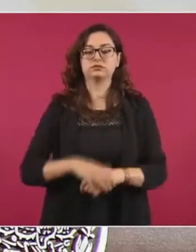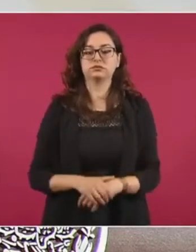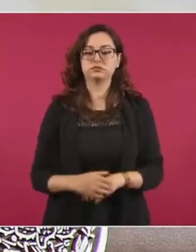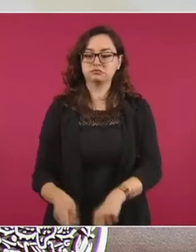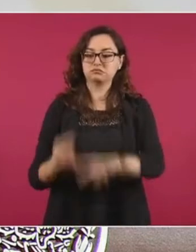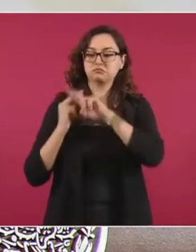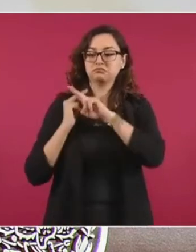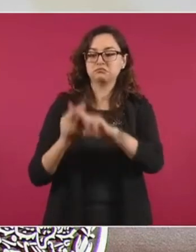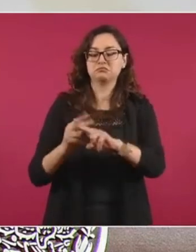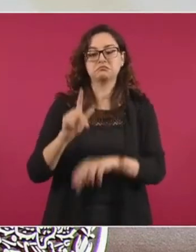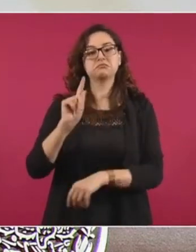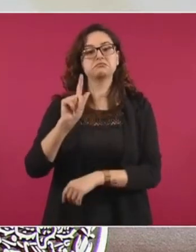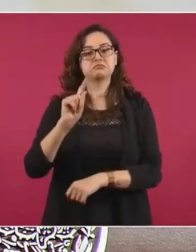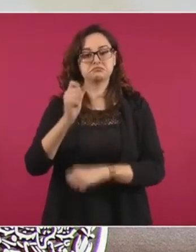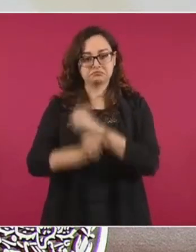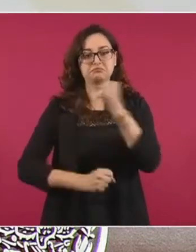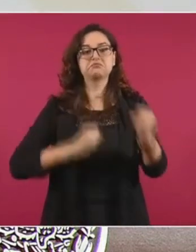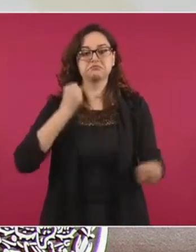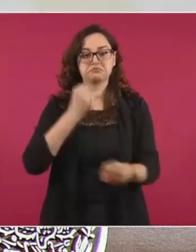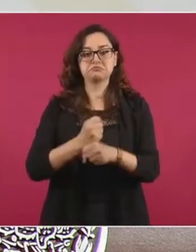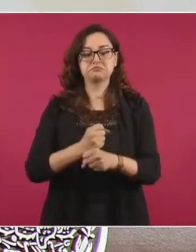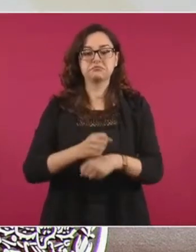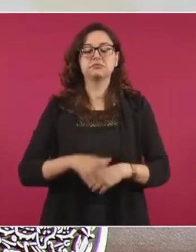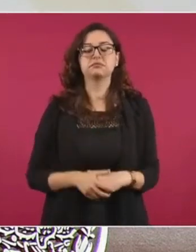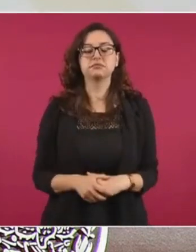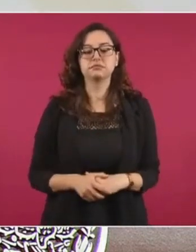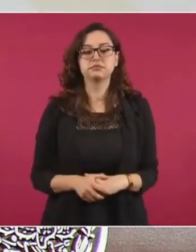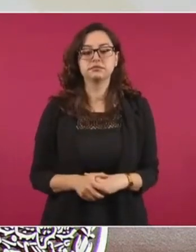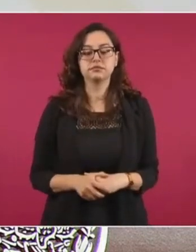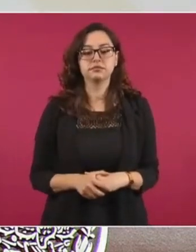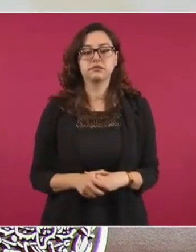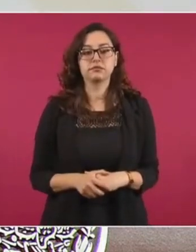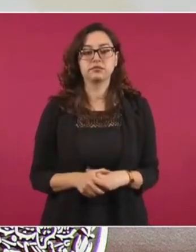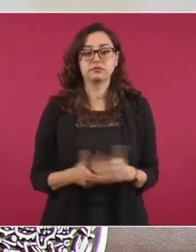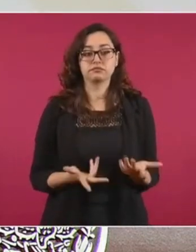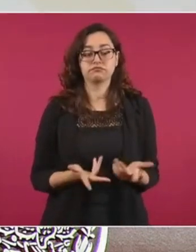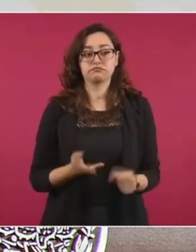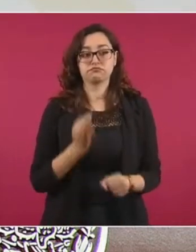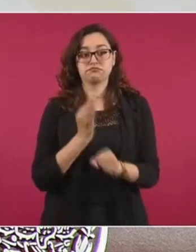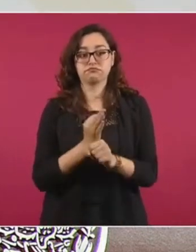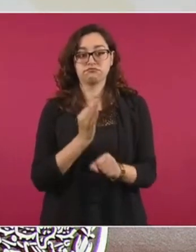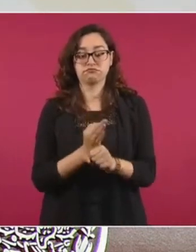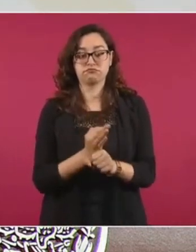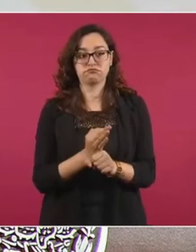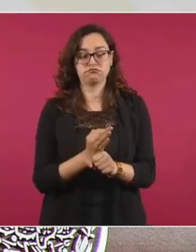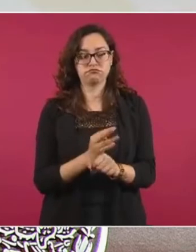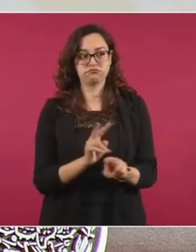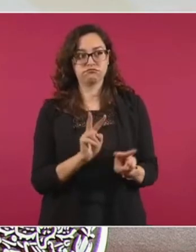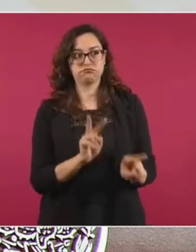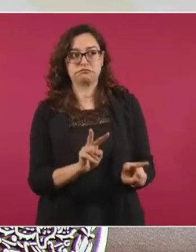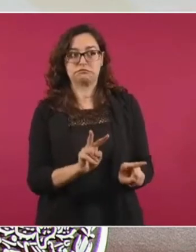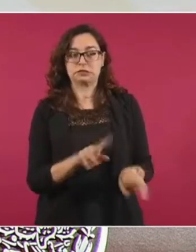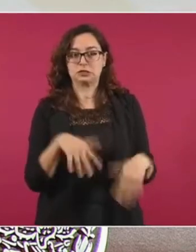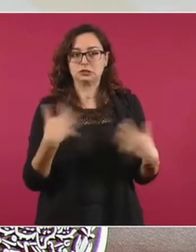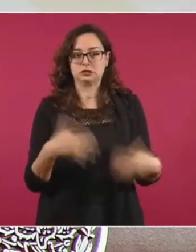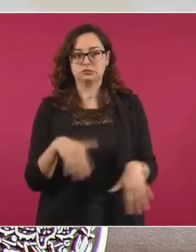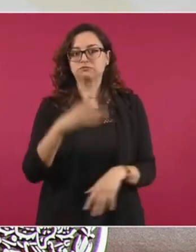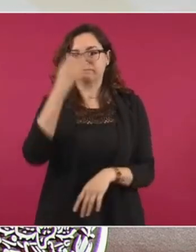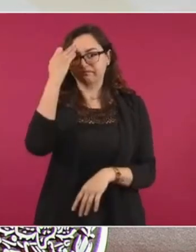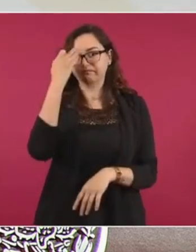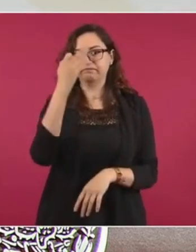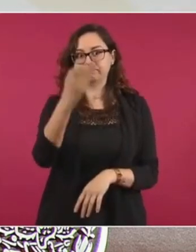70 años de vida. Su condición actual refleja, aparte de su edad, el